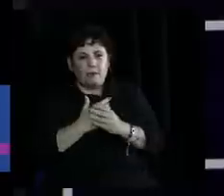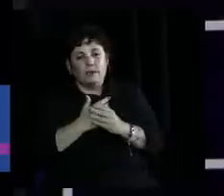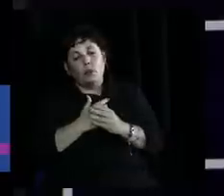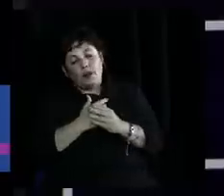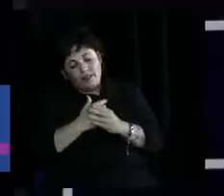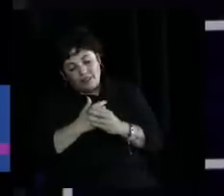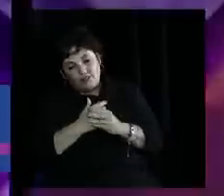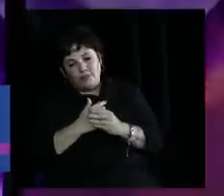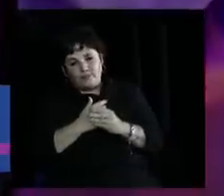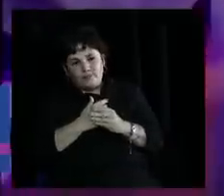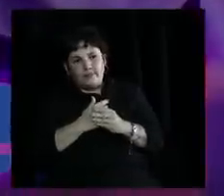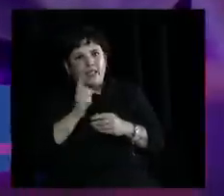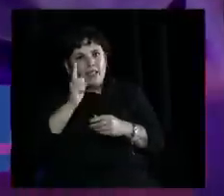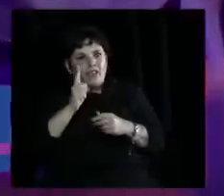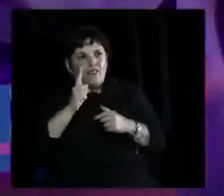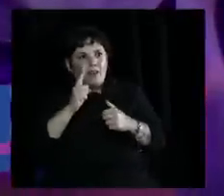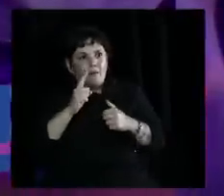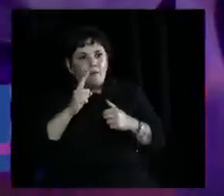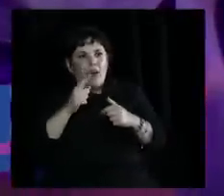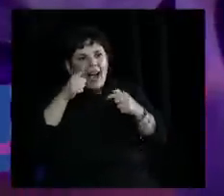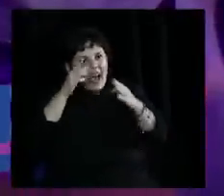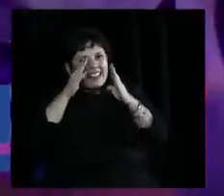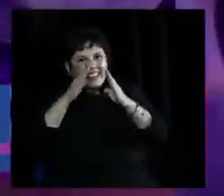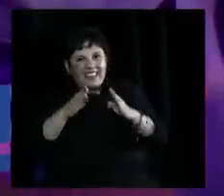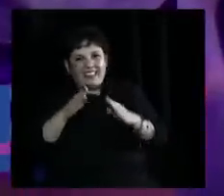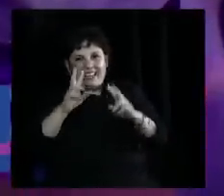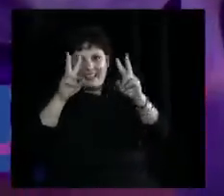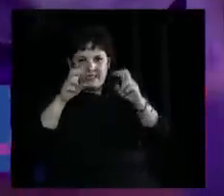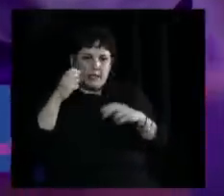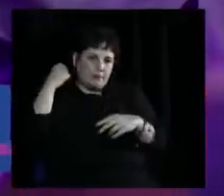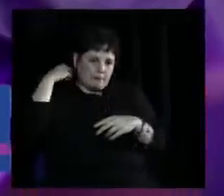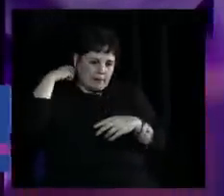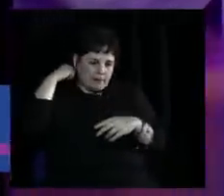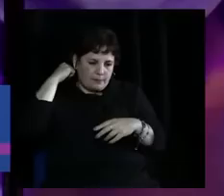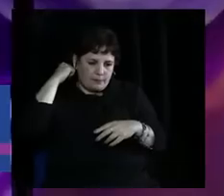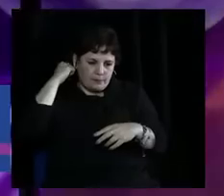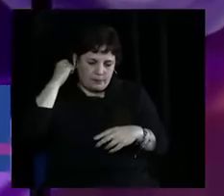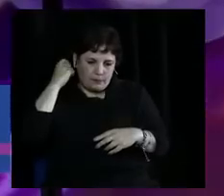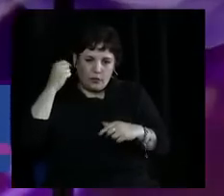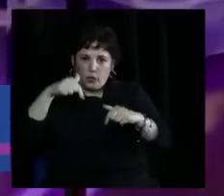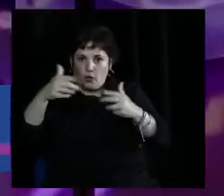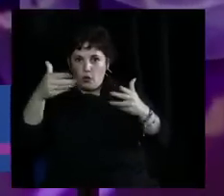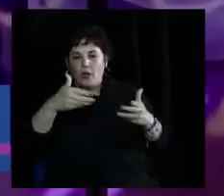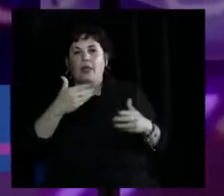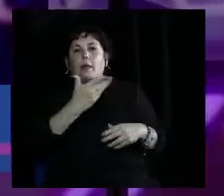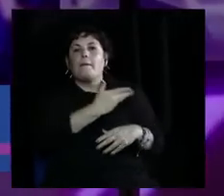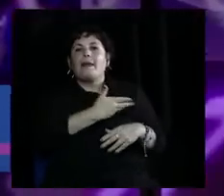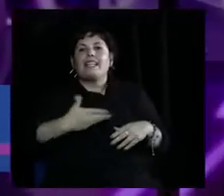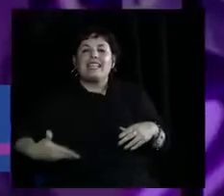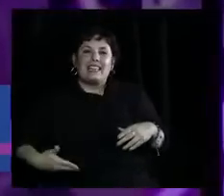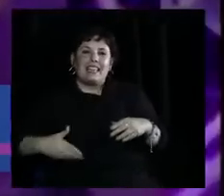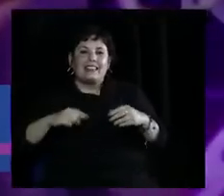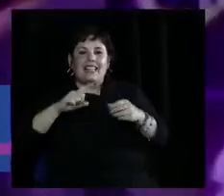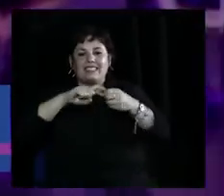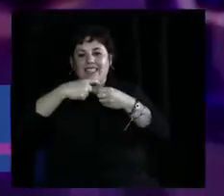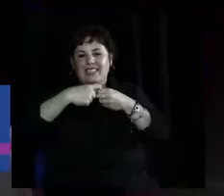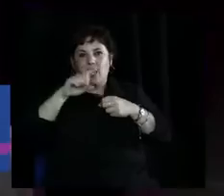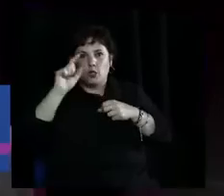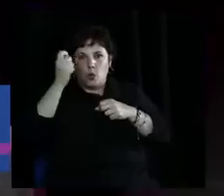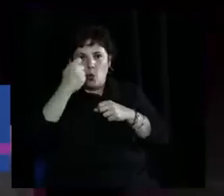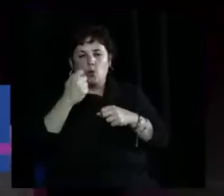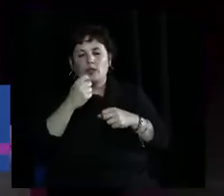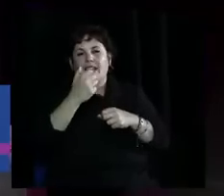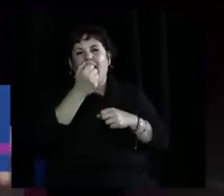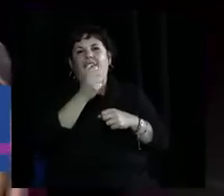eso, vamos a tener que atender este tema. Nos acompaña ahora el presidente de AUTE, Gabriel Soto.